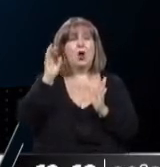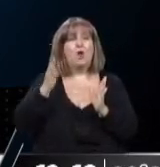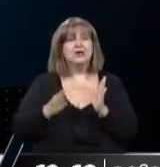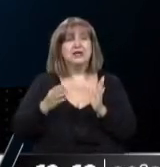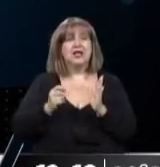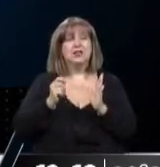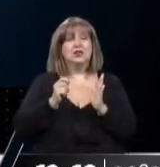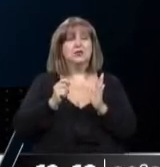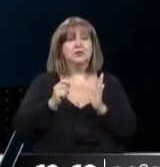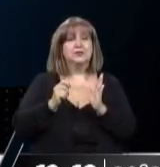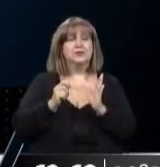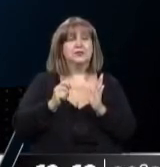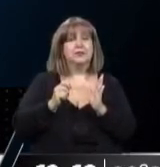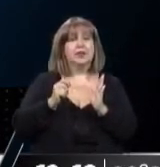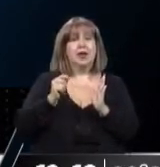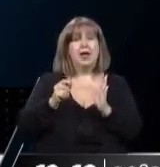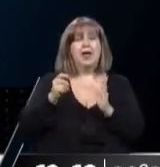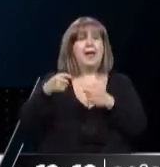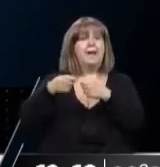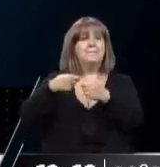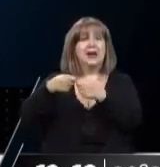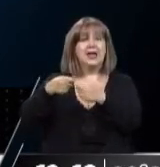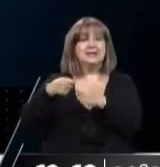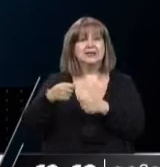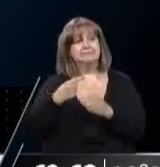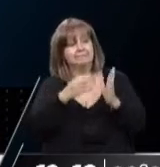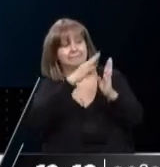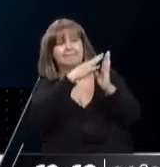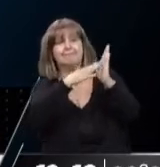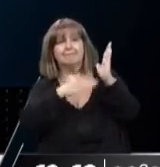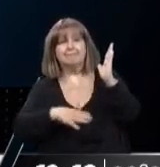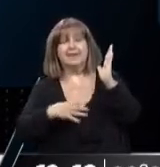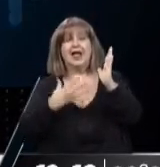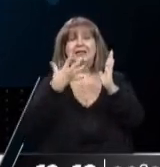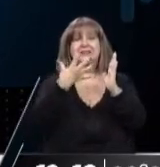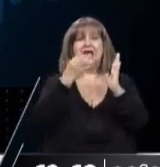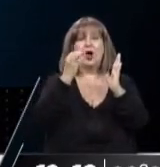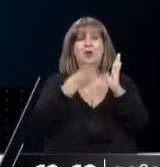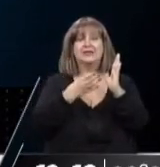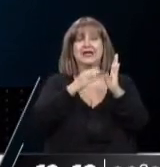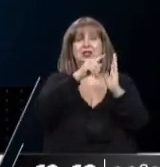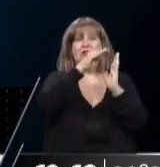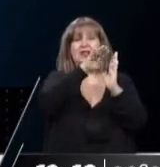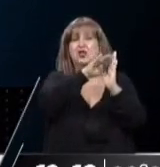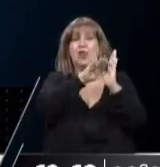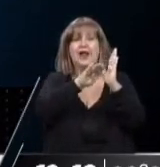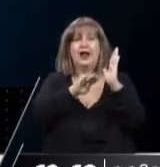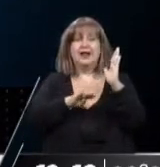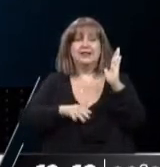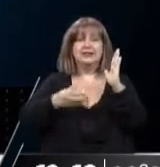las licitaciones aquellas empresas que absorban, por ejemplo, un 5%